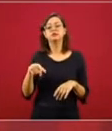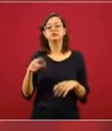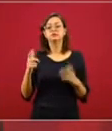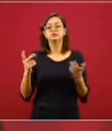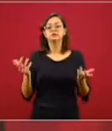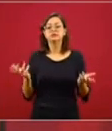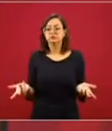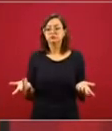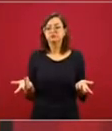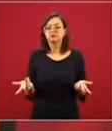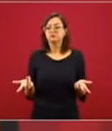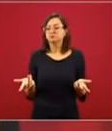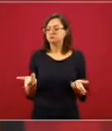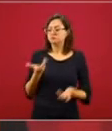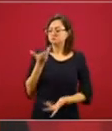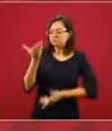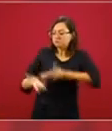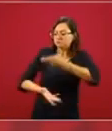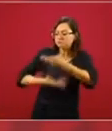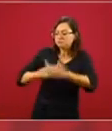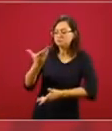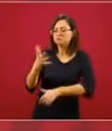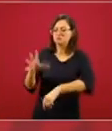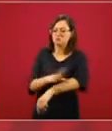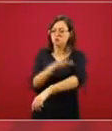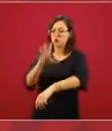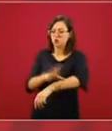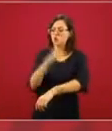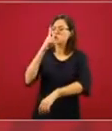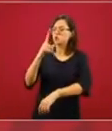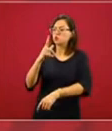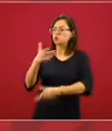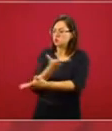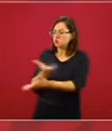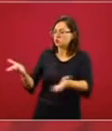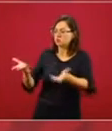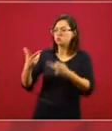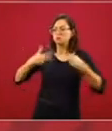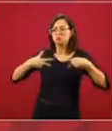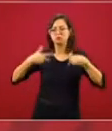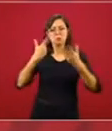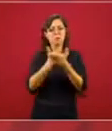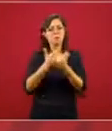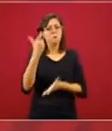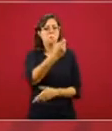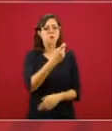pueda ofrecer a precios justos.